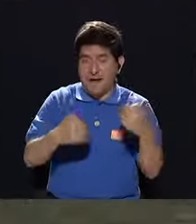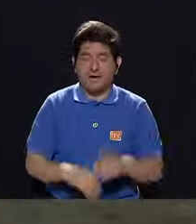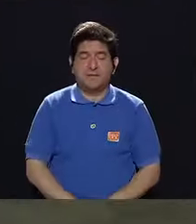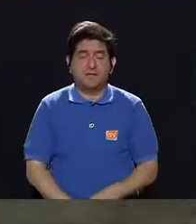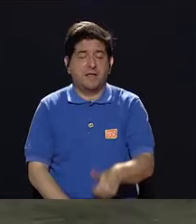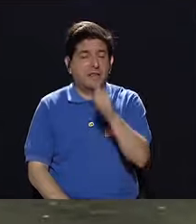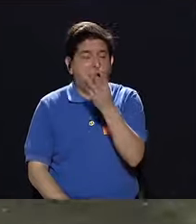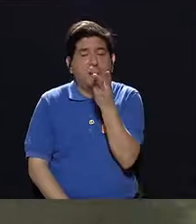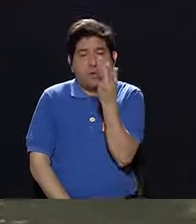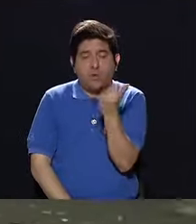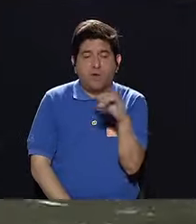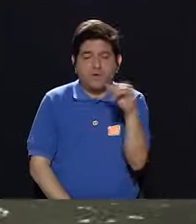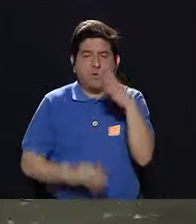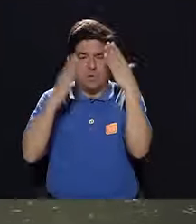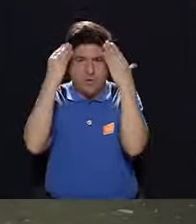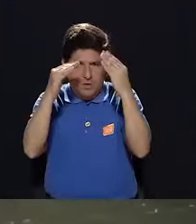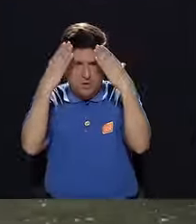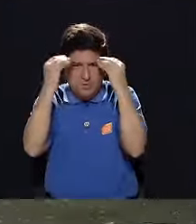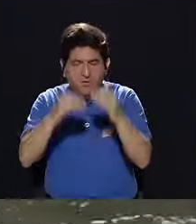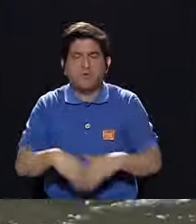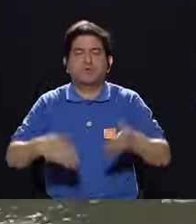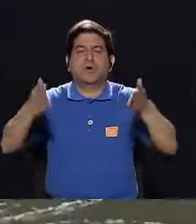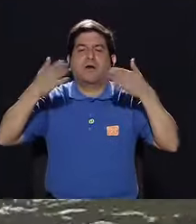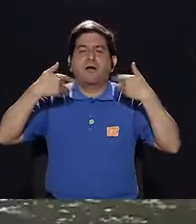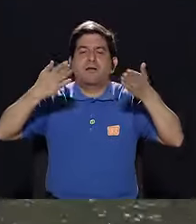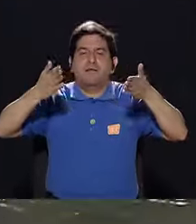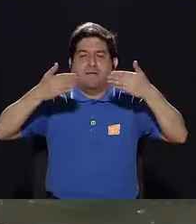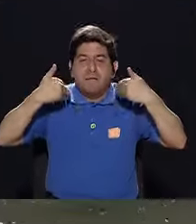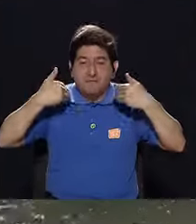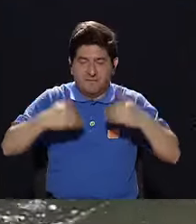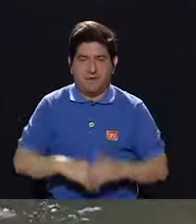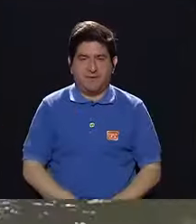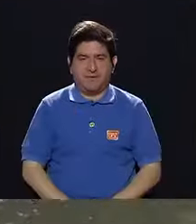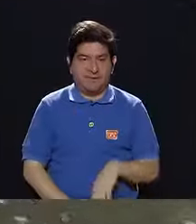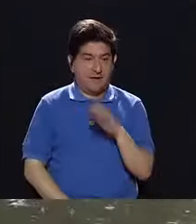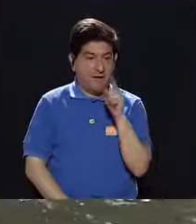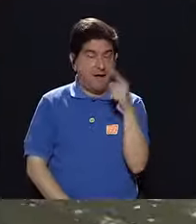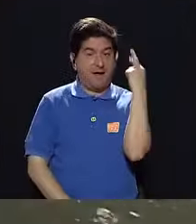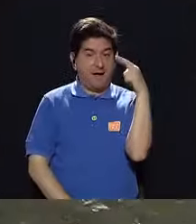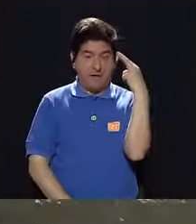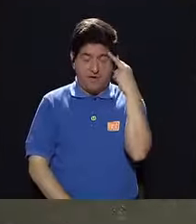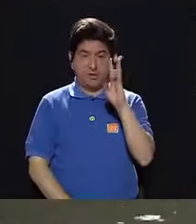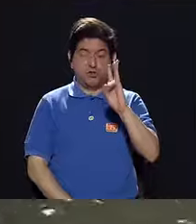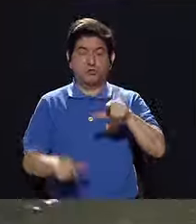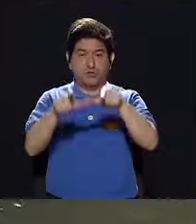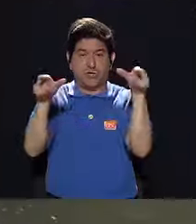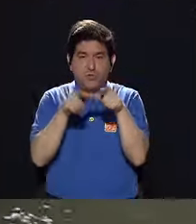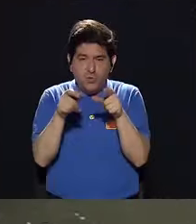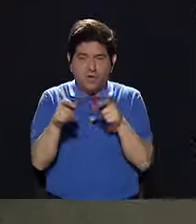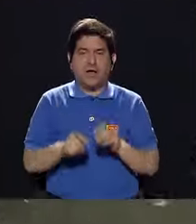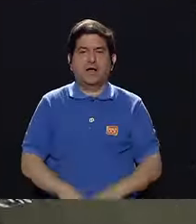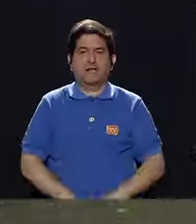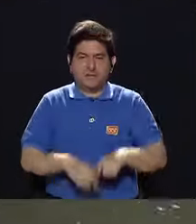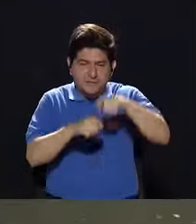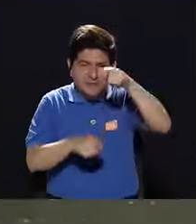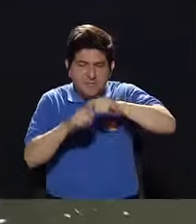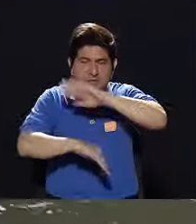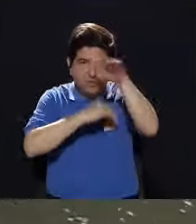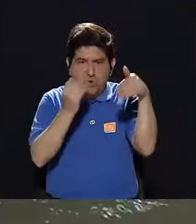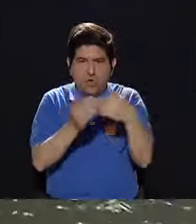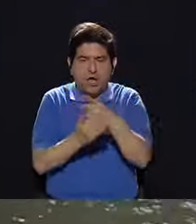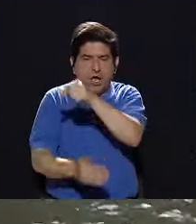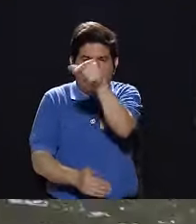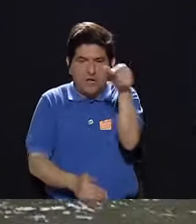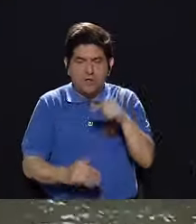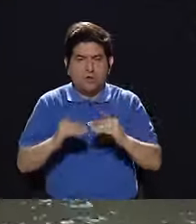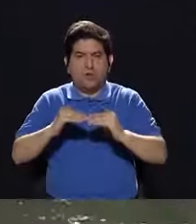Aparte de los caudales, tenemos también información de clima. Para eso hay seis estaciones que se han